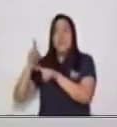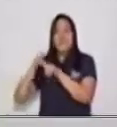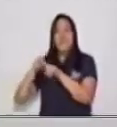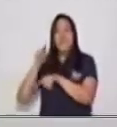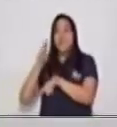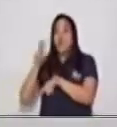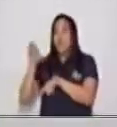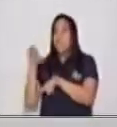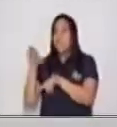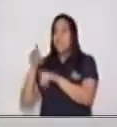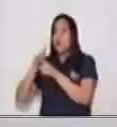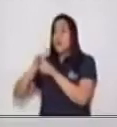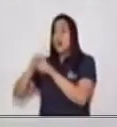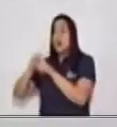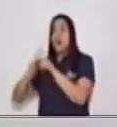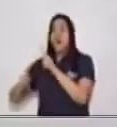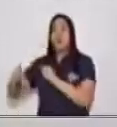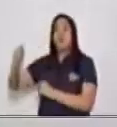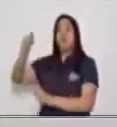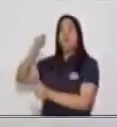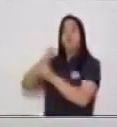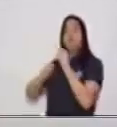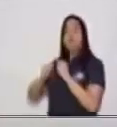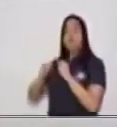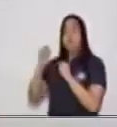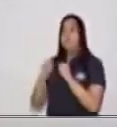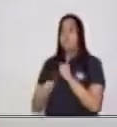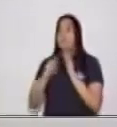va a pasar al otro lado a restar.